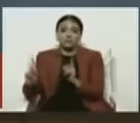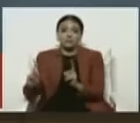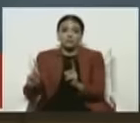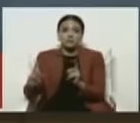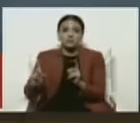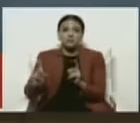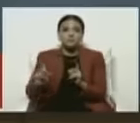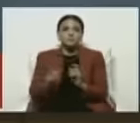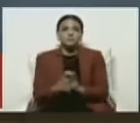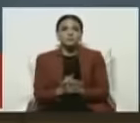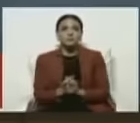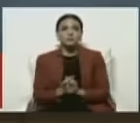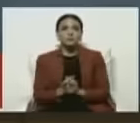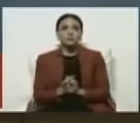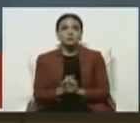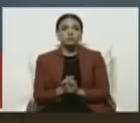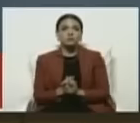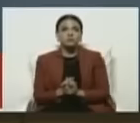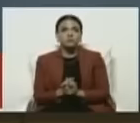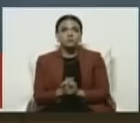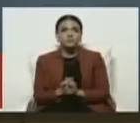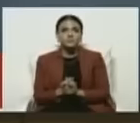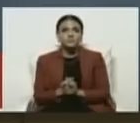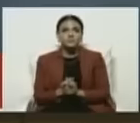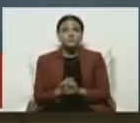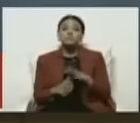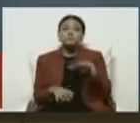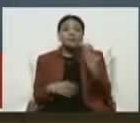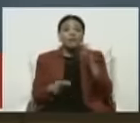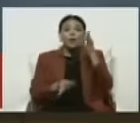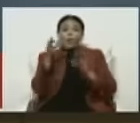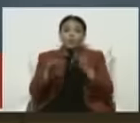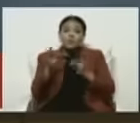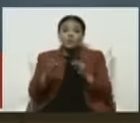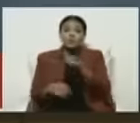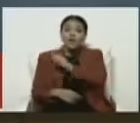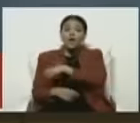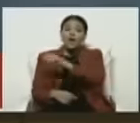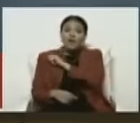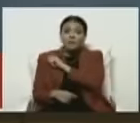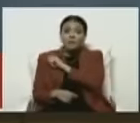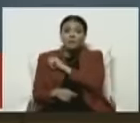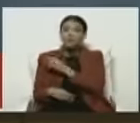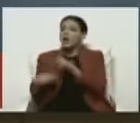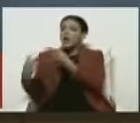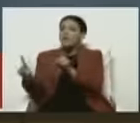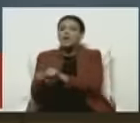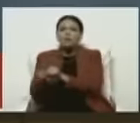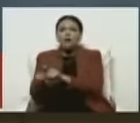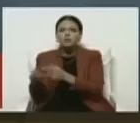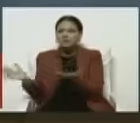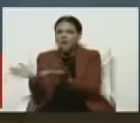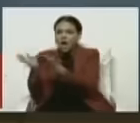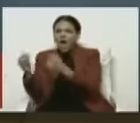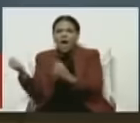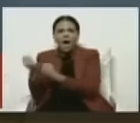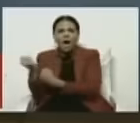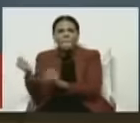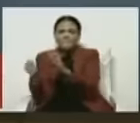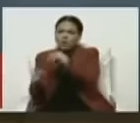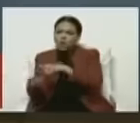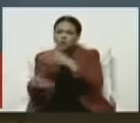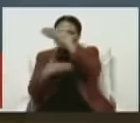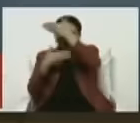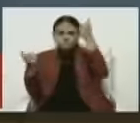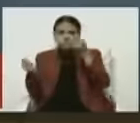Altamira, y que la justicia española, extrañamente, luego que la audiencia